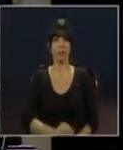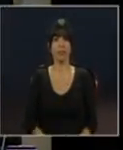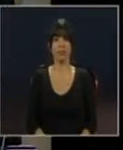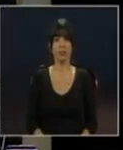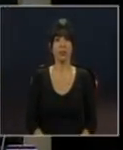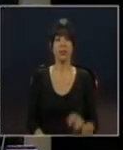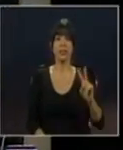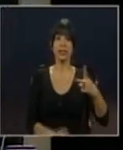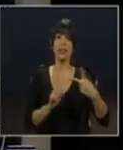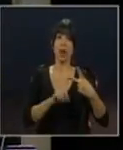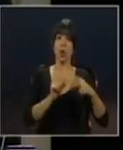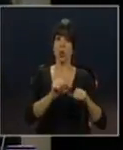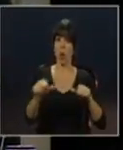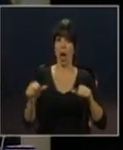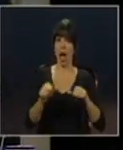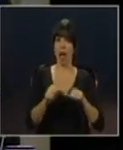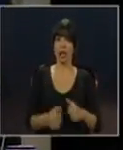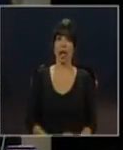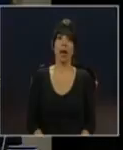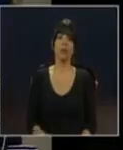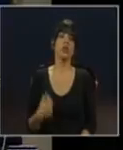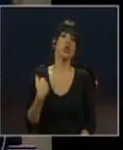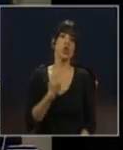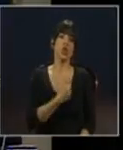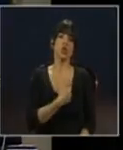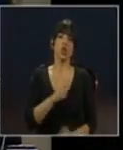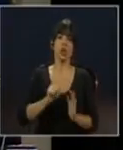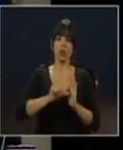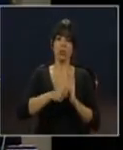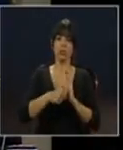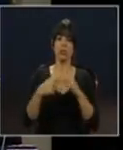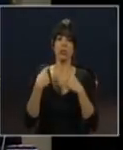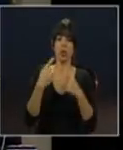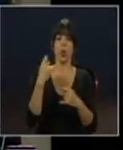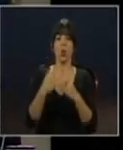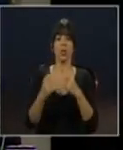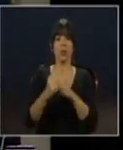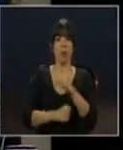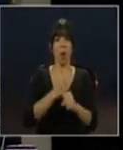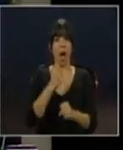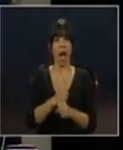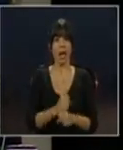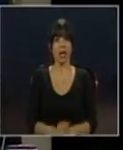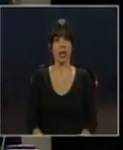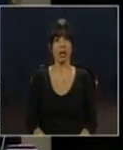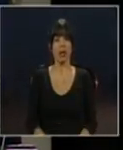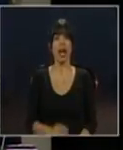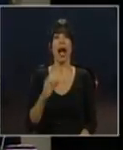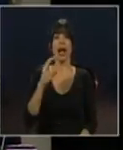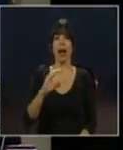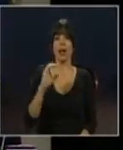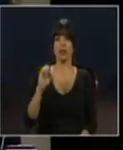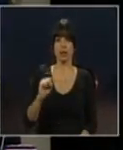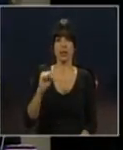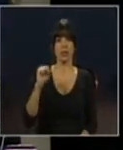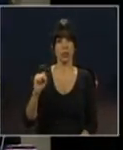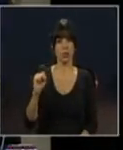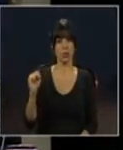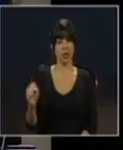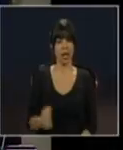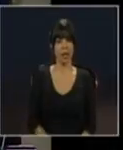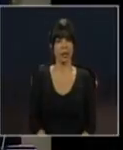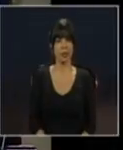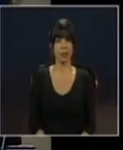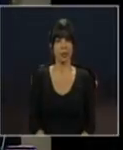Un segundo ámbito en el cual hemos puesto acento a lo largo del último año ha sido el de la Caja Costarricense del